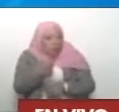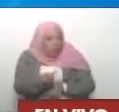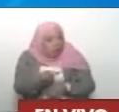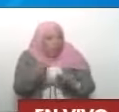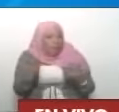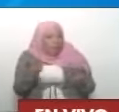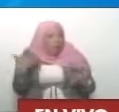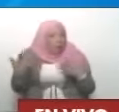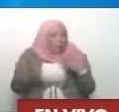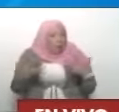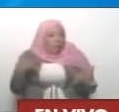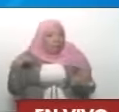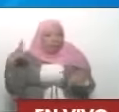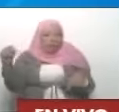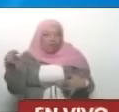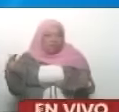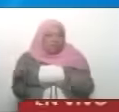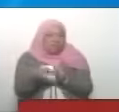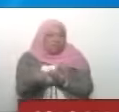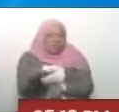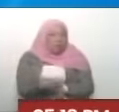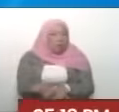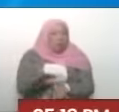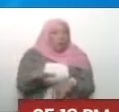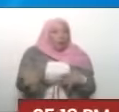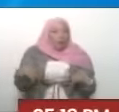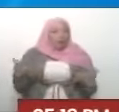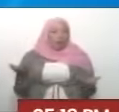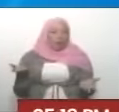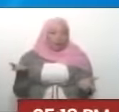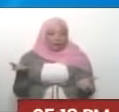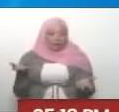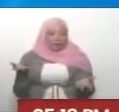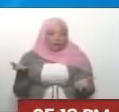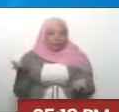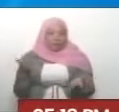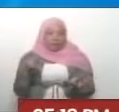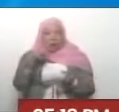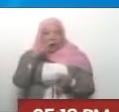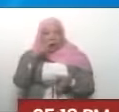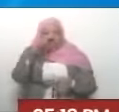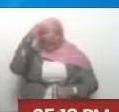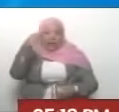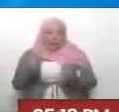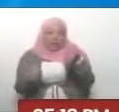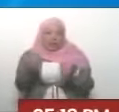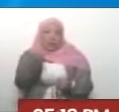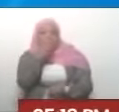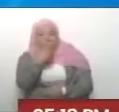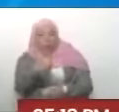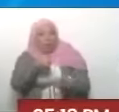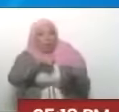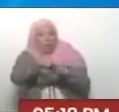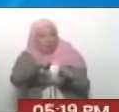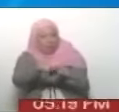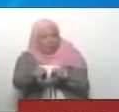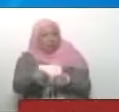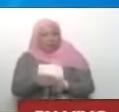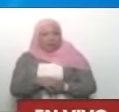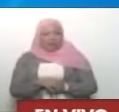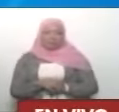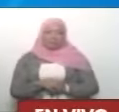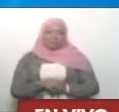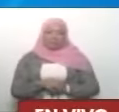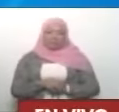¿Y para dónde vino? ¿Y qué pasó? ¿Verdad? Entonces, con Maduro en la vía es bien chévere, por eso. Esta